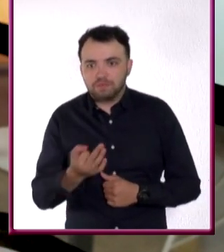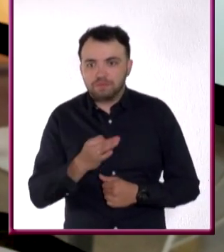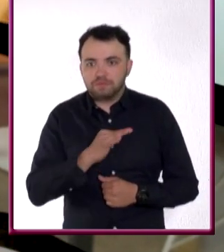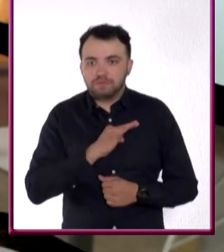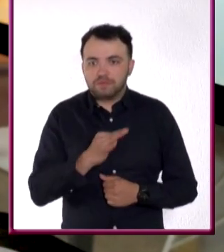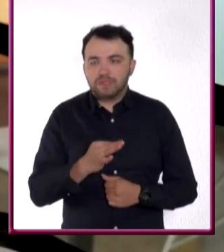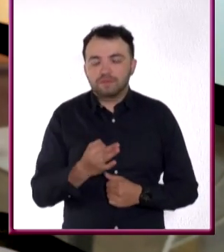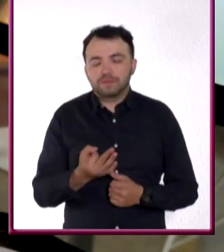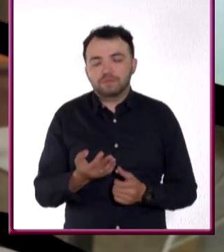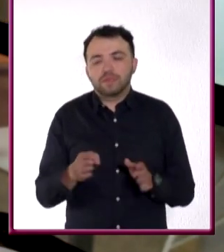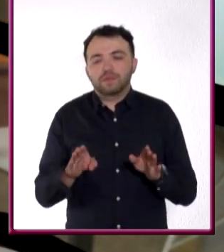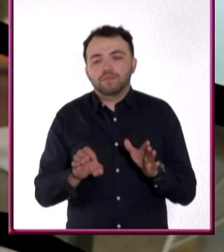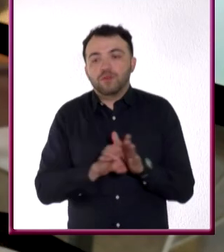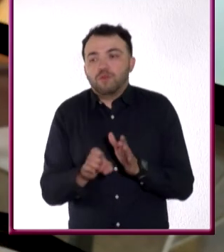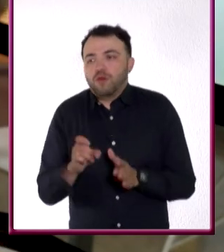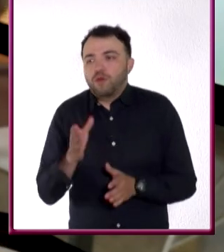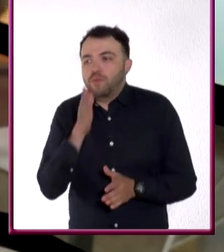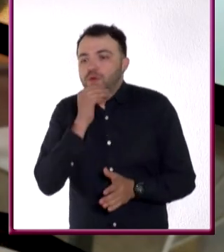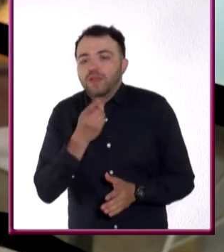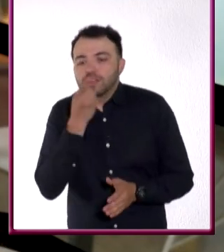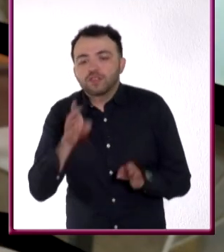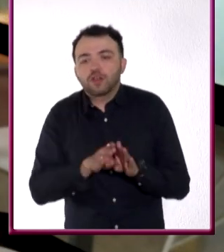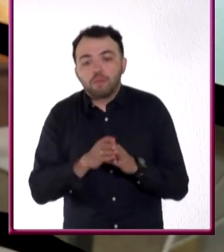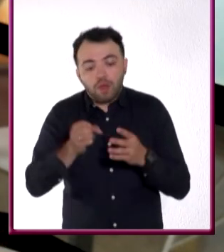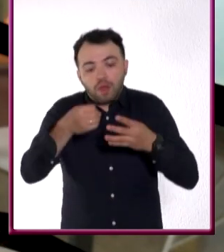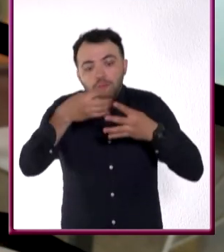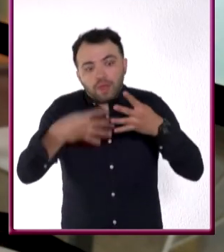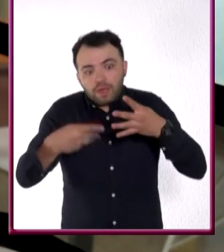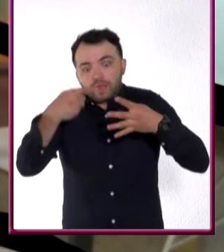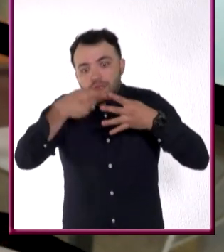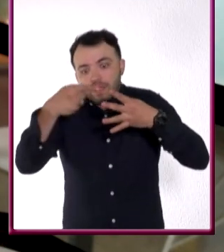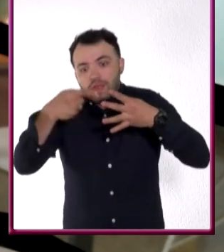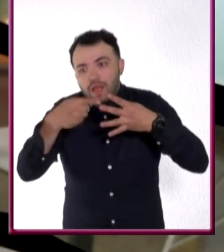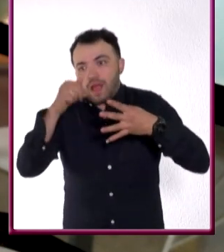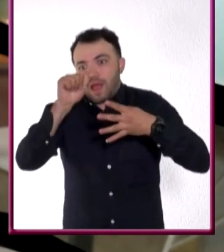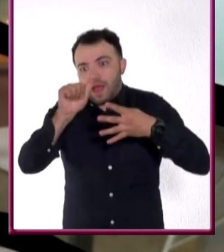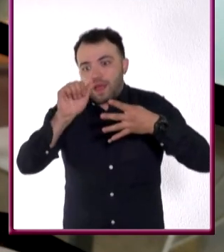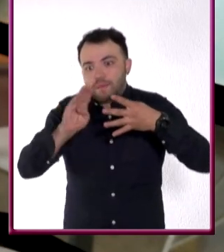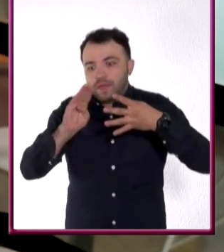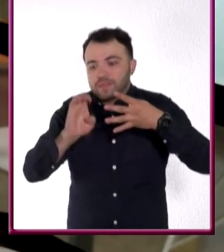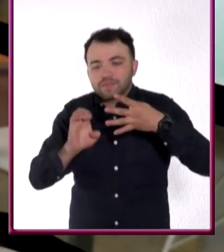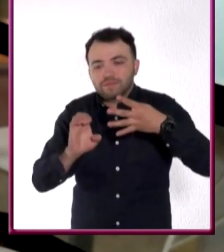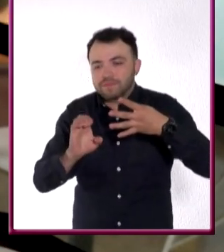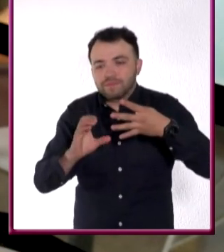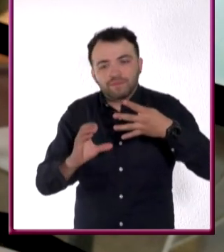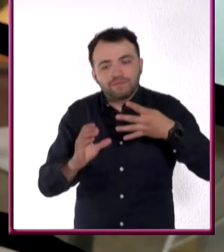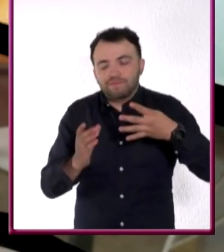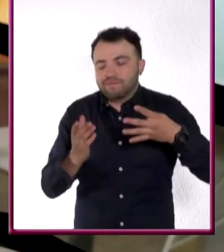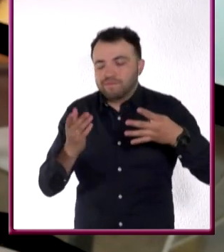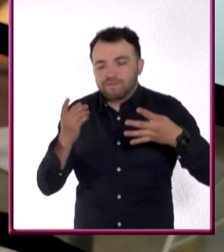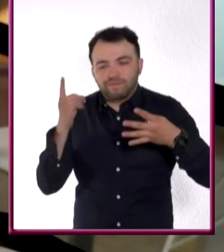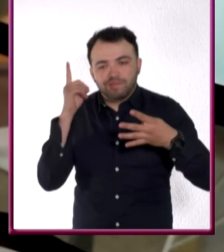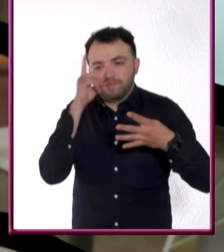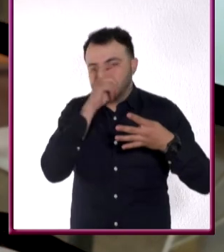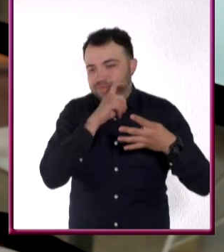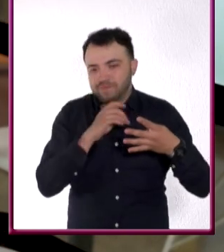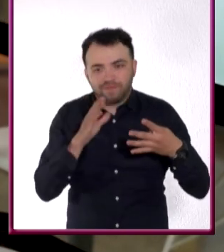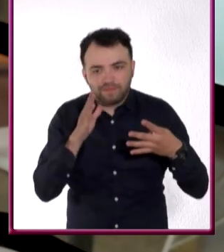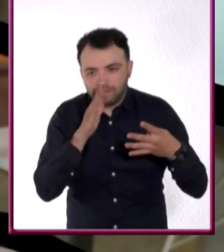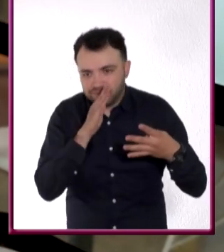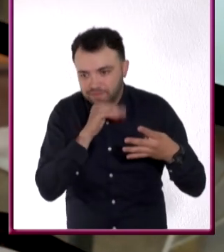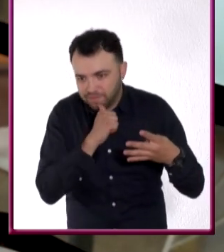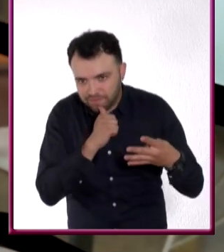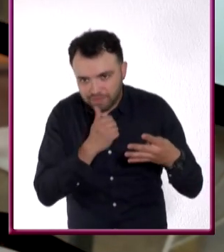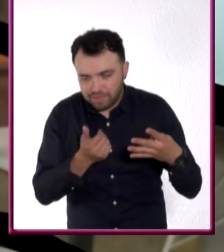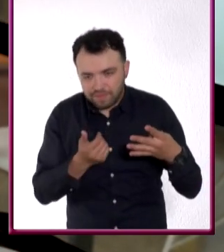no es como una receta de cocina que digamos nosotros, primero vamos a hacer A, B, C, D y vamos a hacerlo de este modo